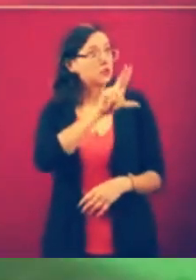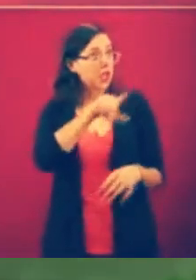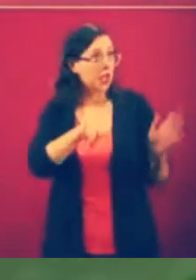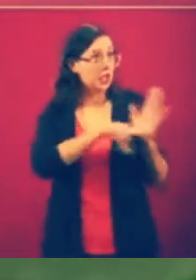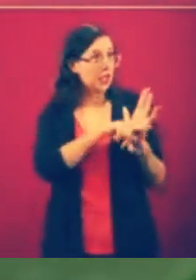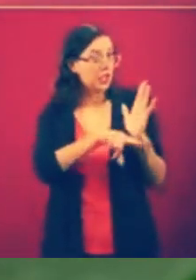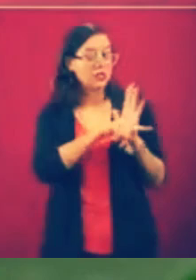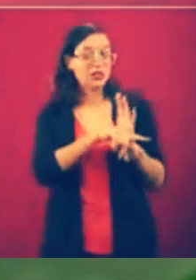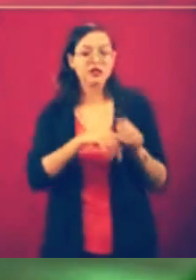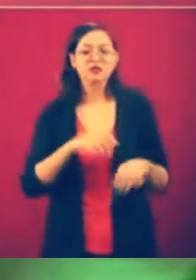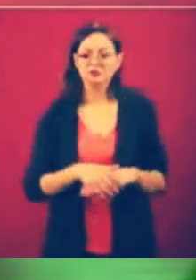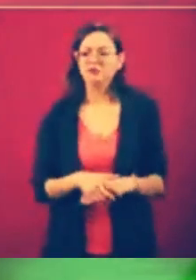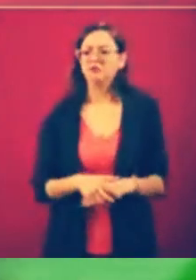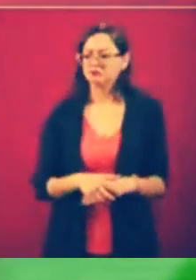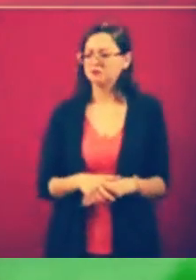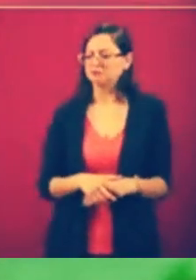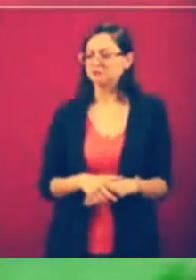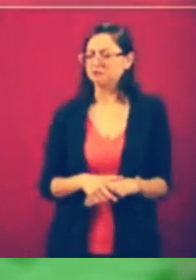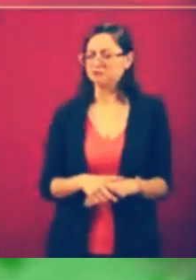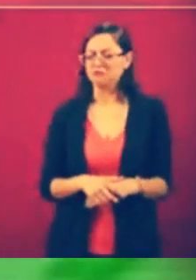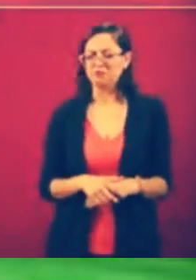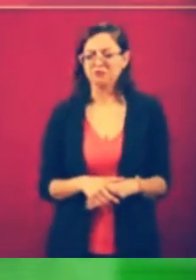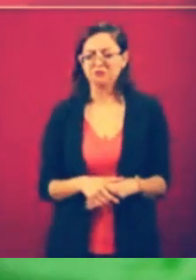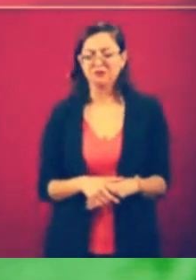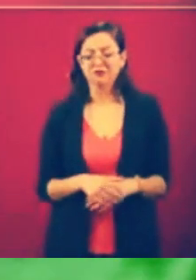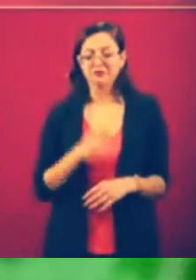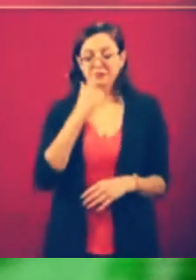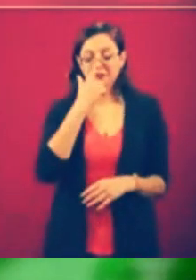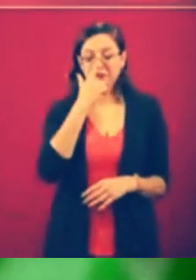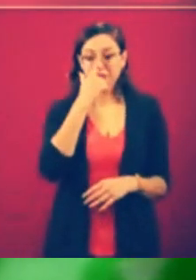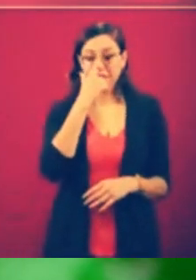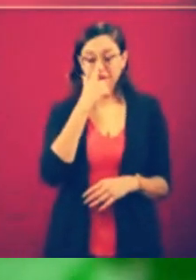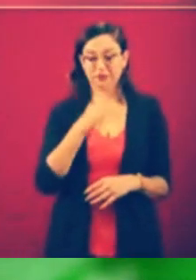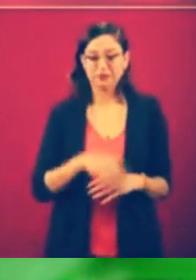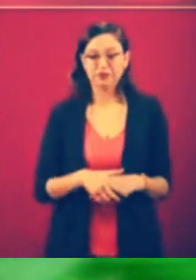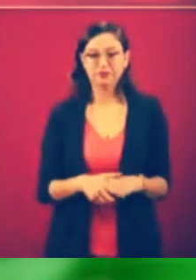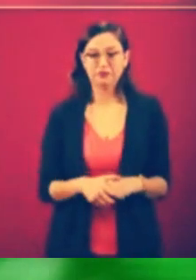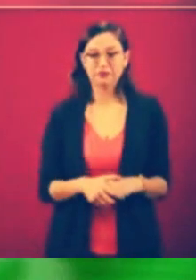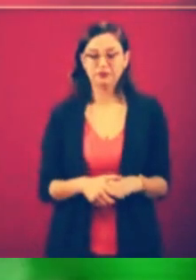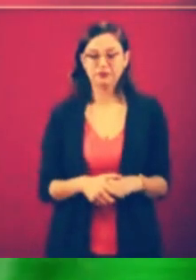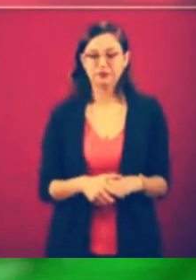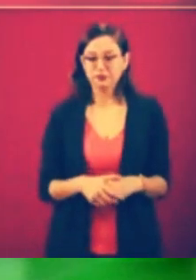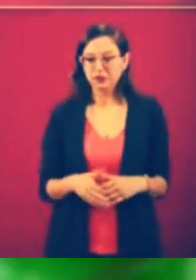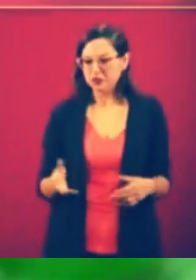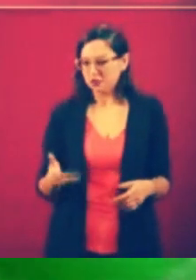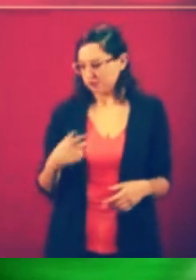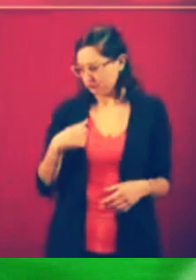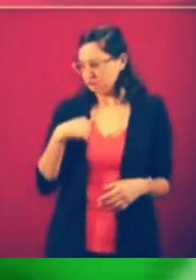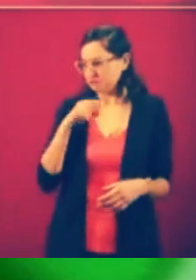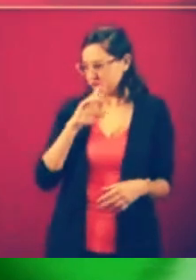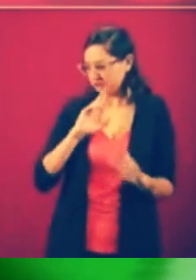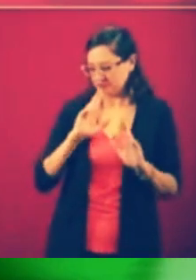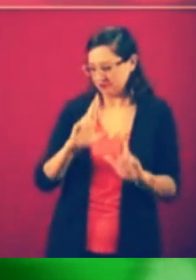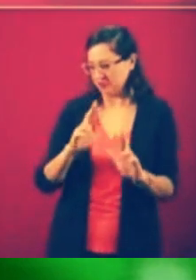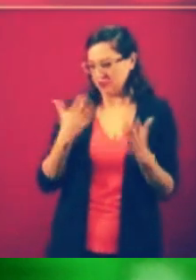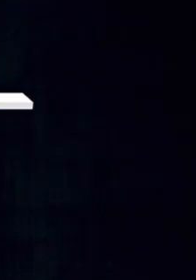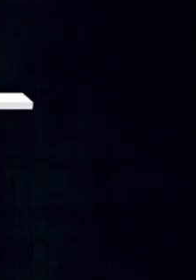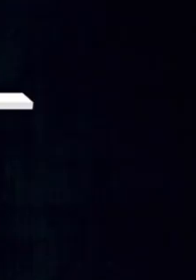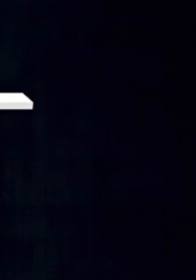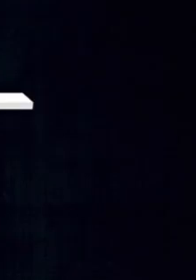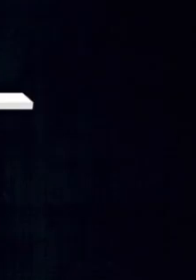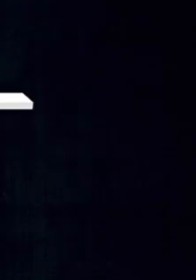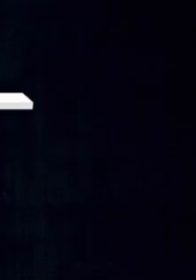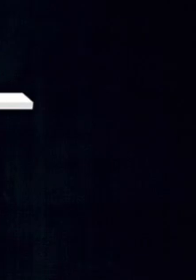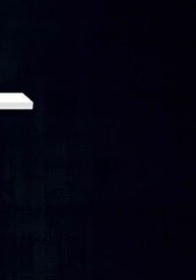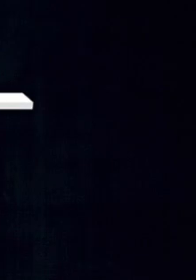¿Dio negativo al COVID? Sí. Y bueno, nada más un poquito para Llevo de todas maneras mi certificado.